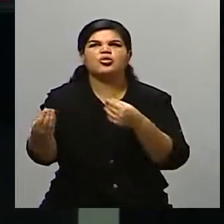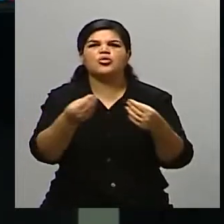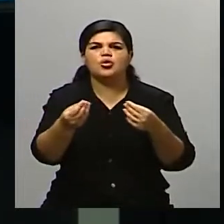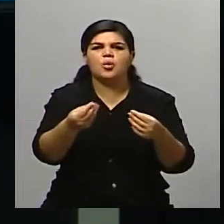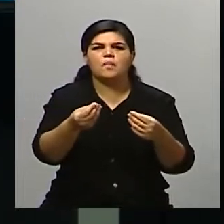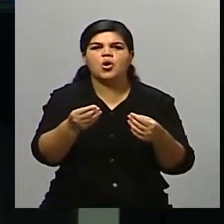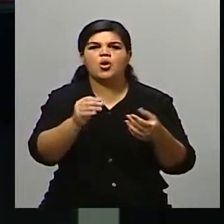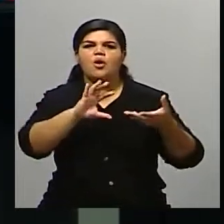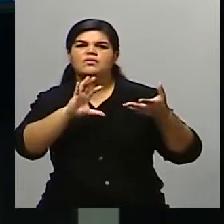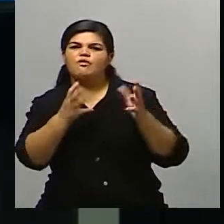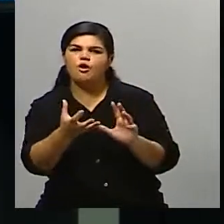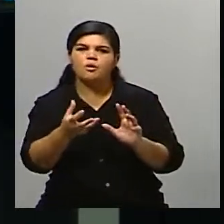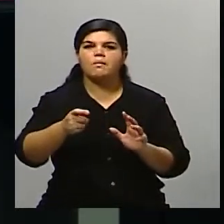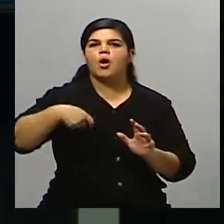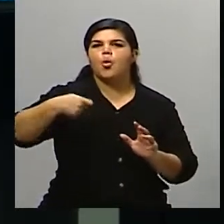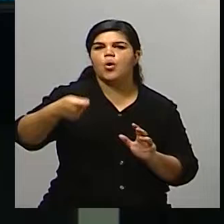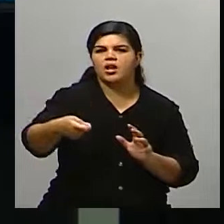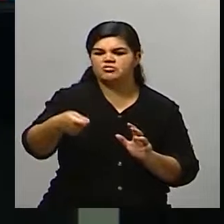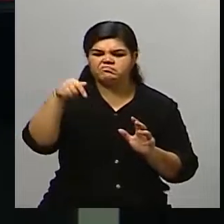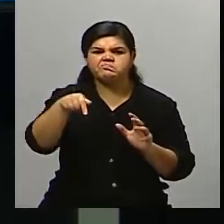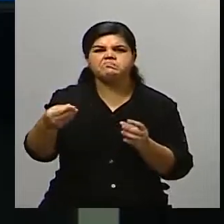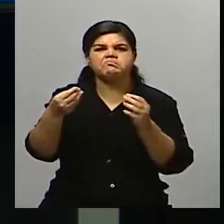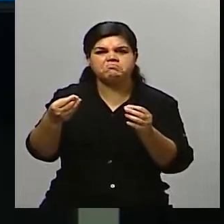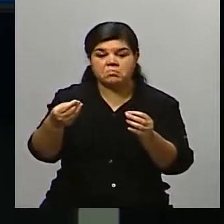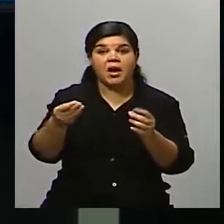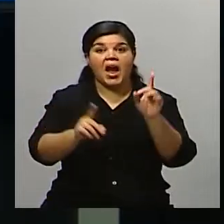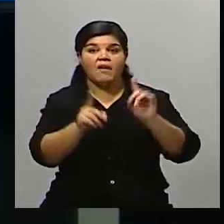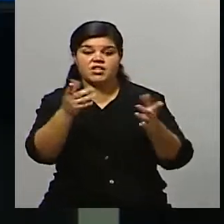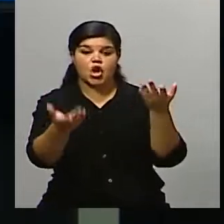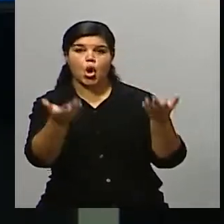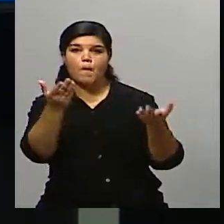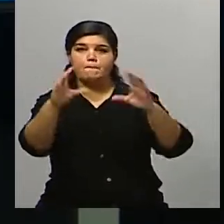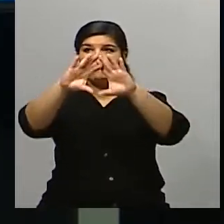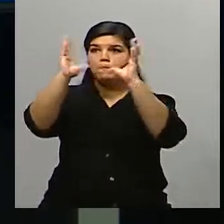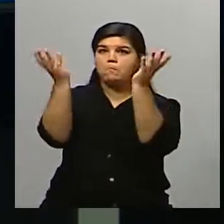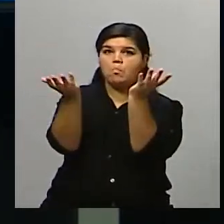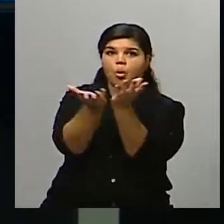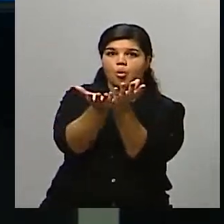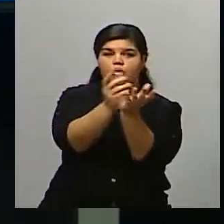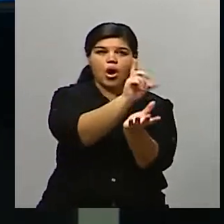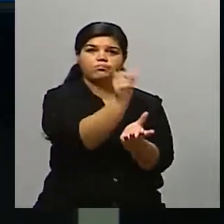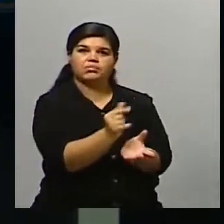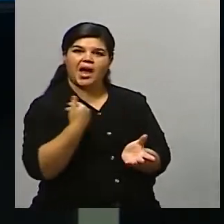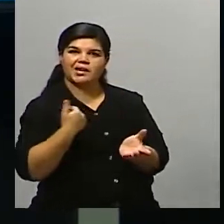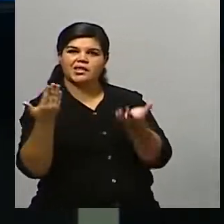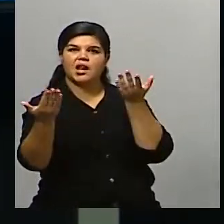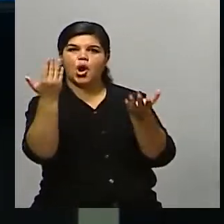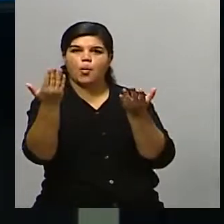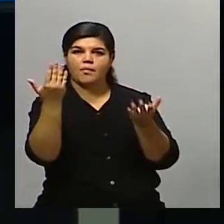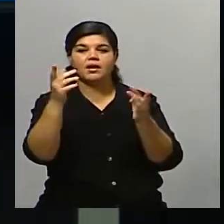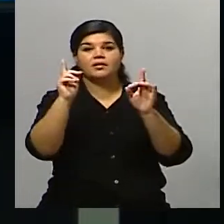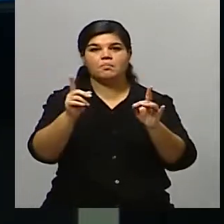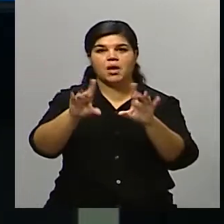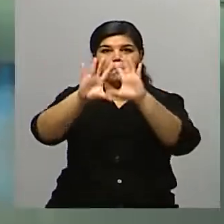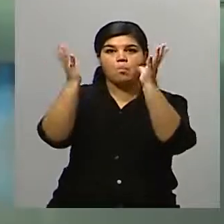está, porque mucho se habla del tema, se lo compara a nivel mundial. De hecho, muchos dicen que el sistema previsional en otras partes del